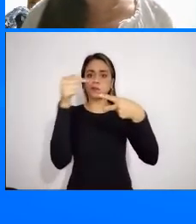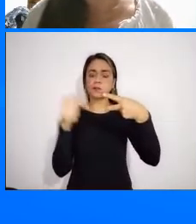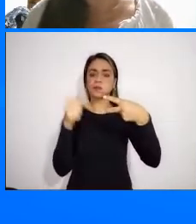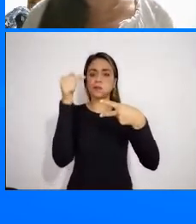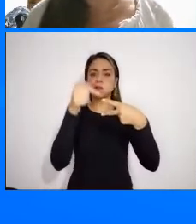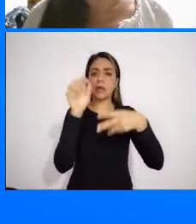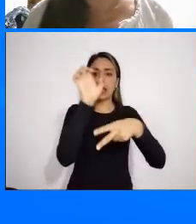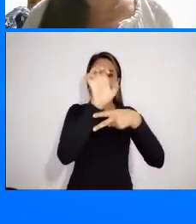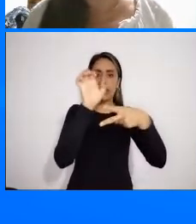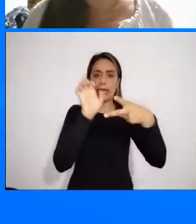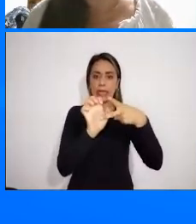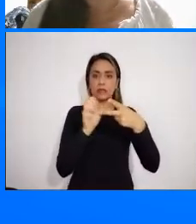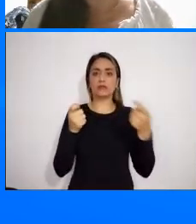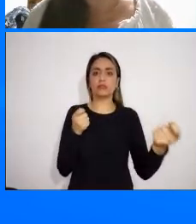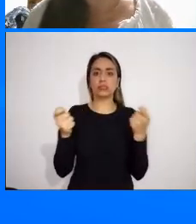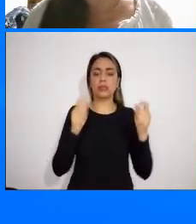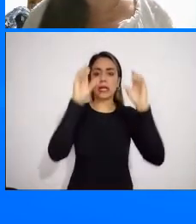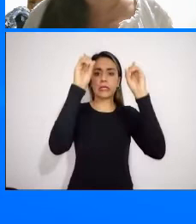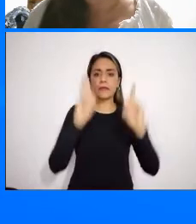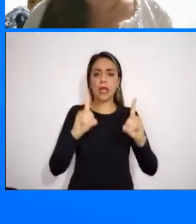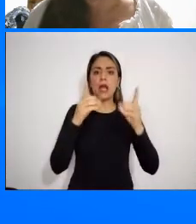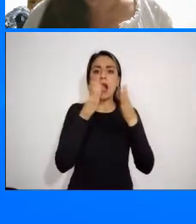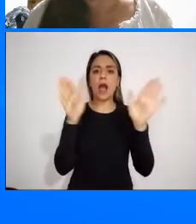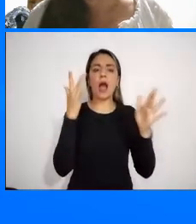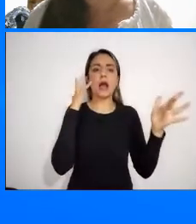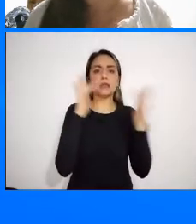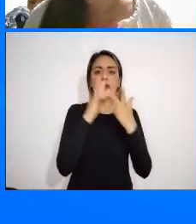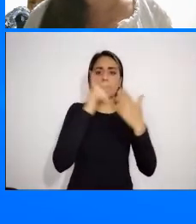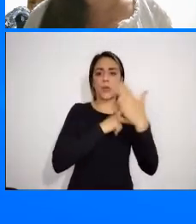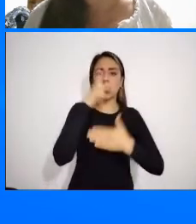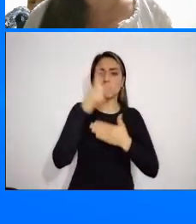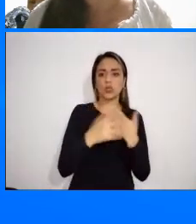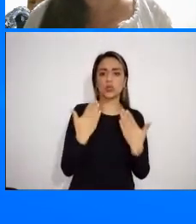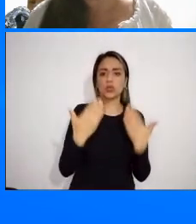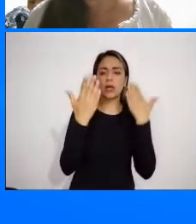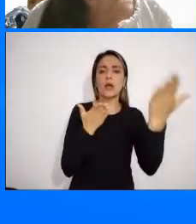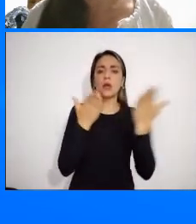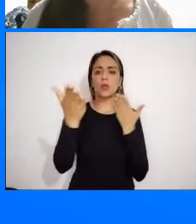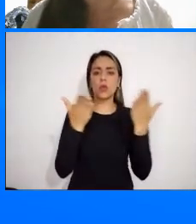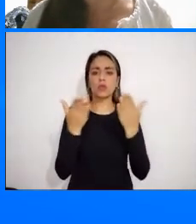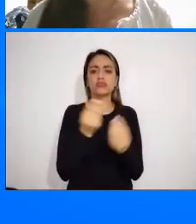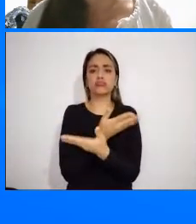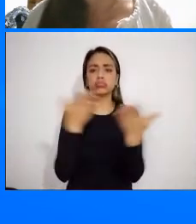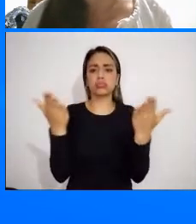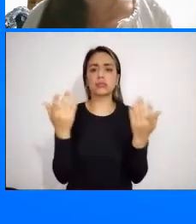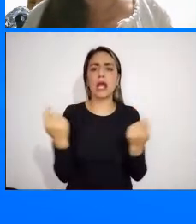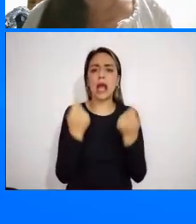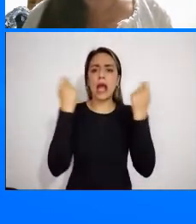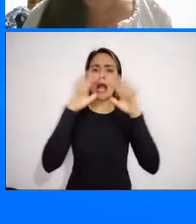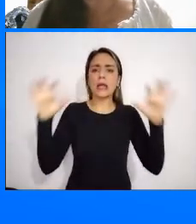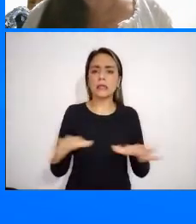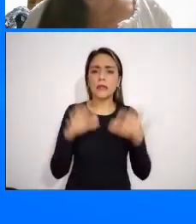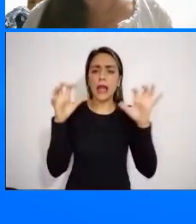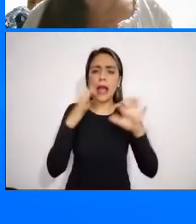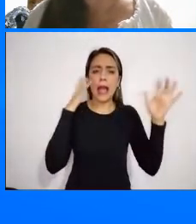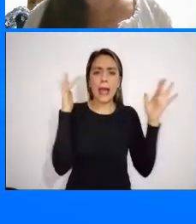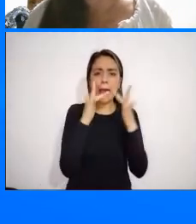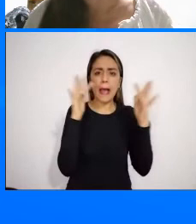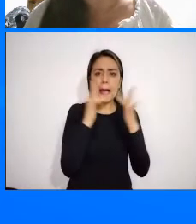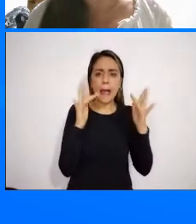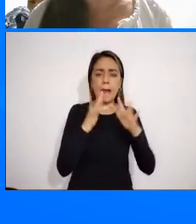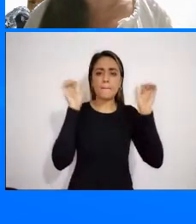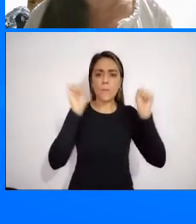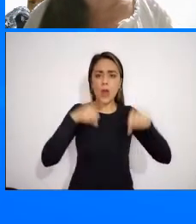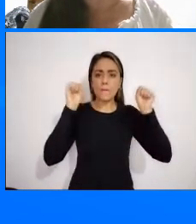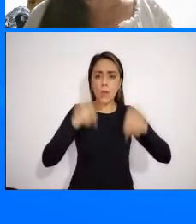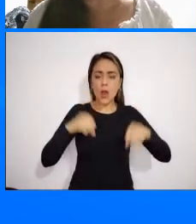estos docentes quienes definen la viabilidad de los proyectos, los servicios que se ofrecerán, las actividades permitidas,